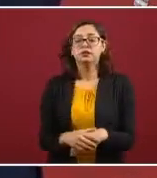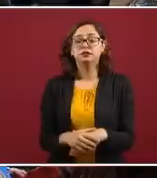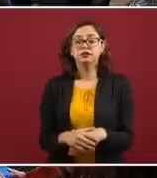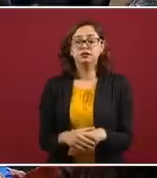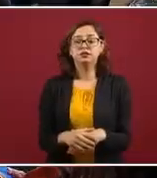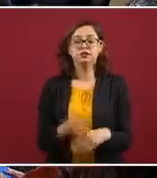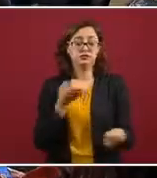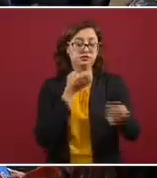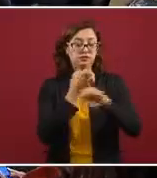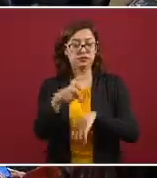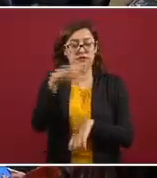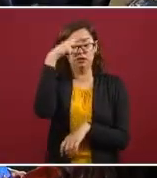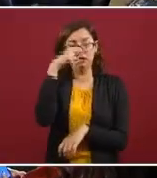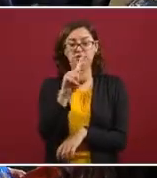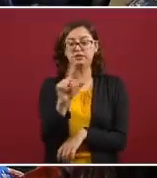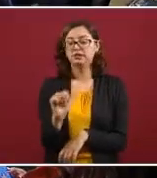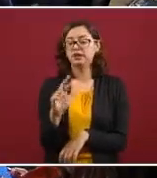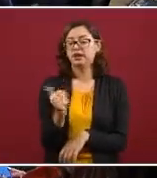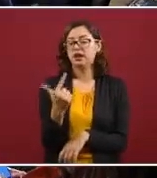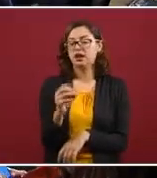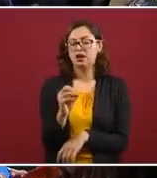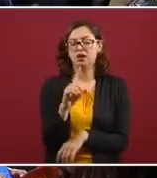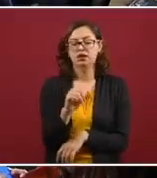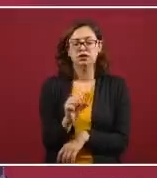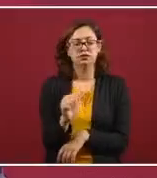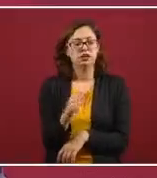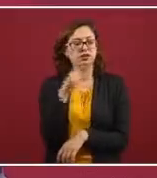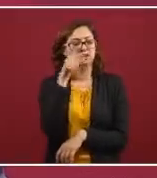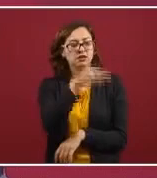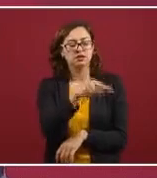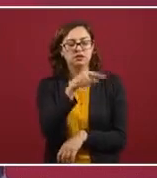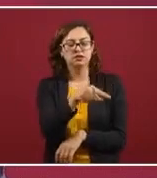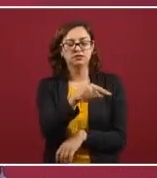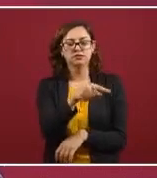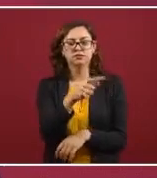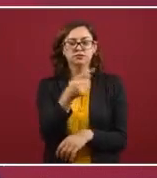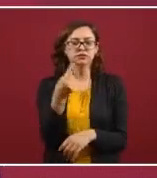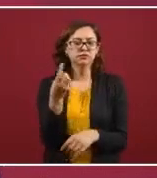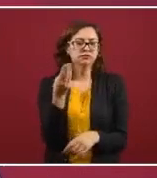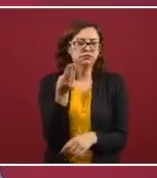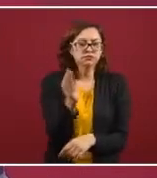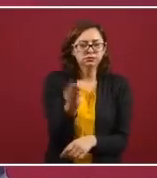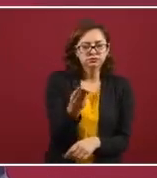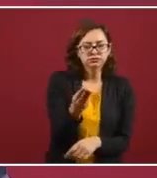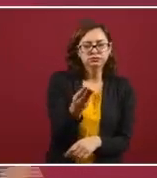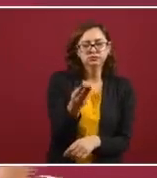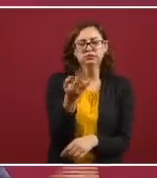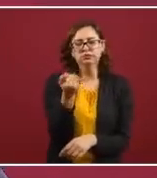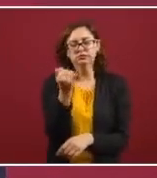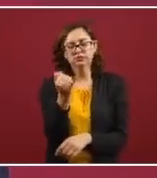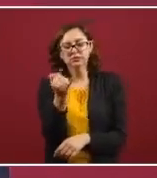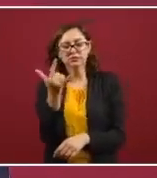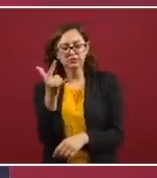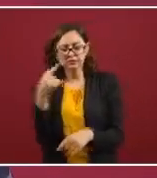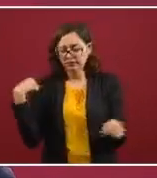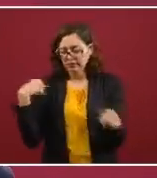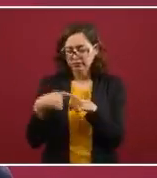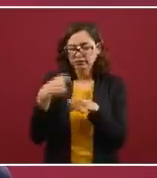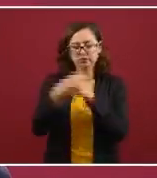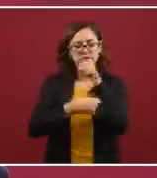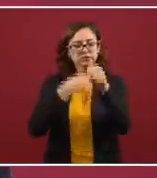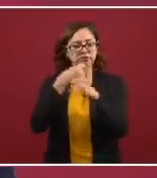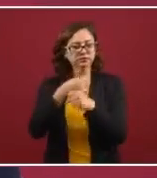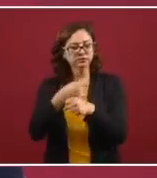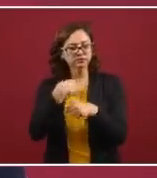Zaragoza, hasta por lo menos mayo, junio, julio de este año,